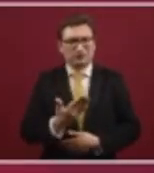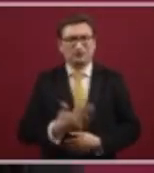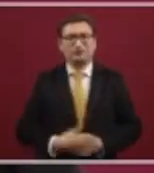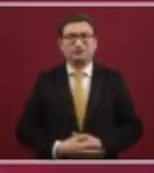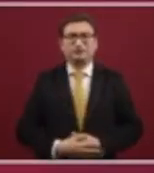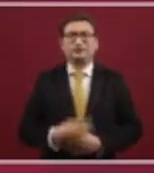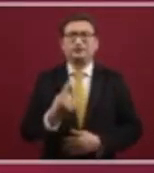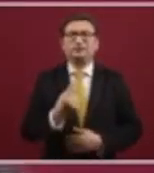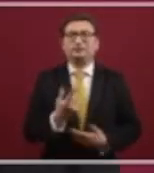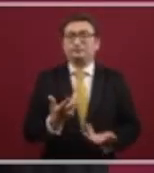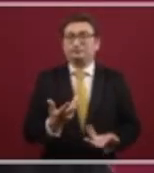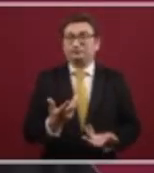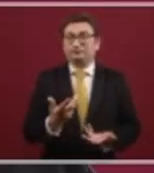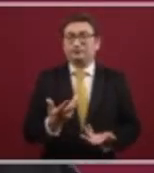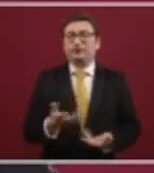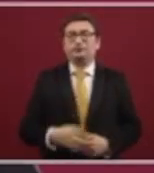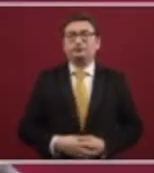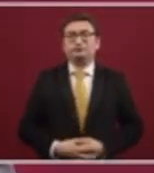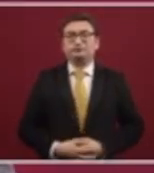que